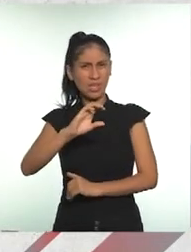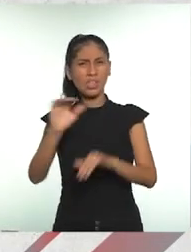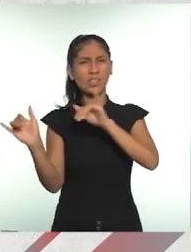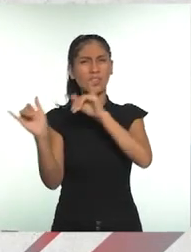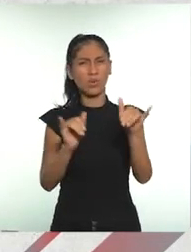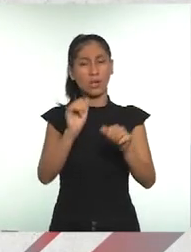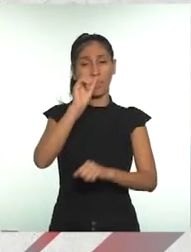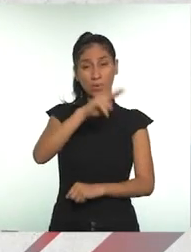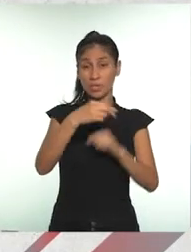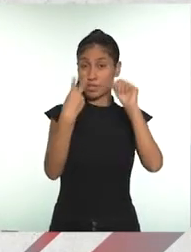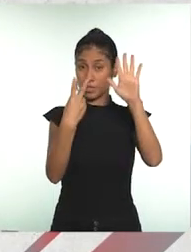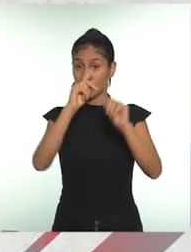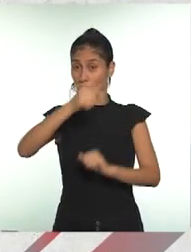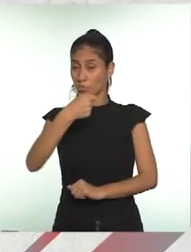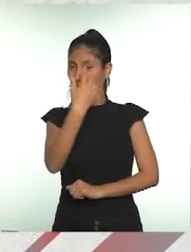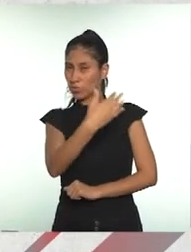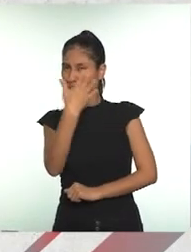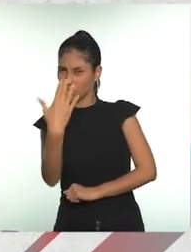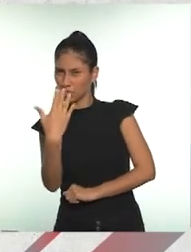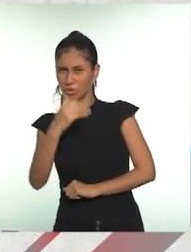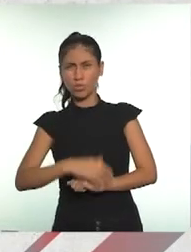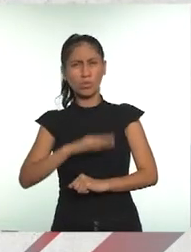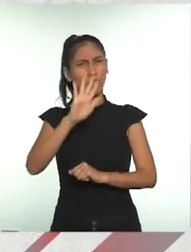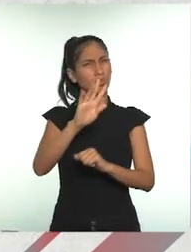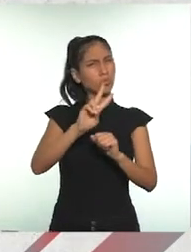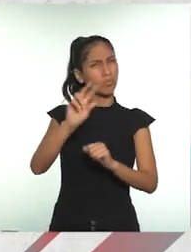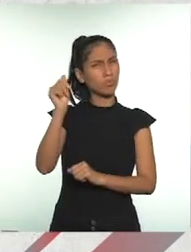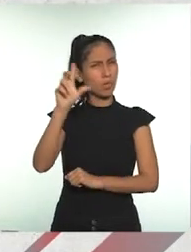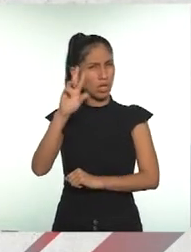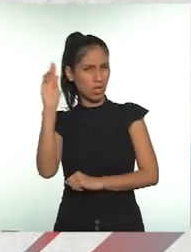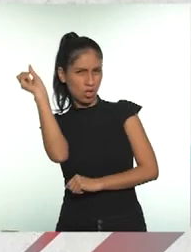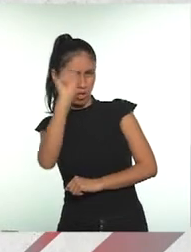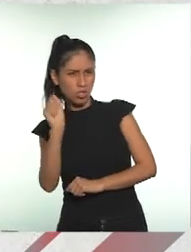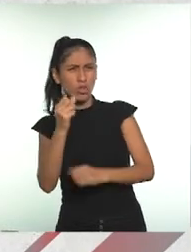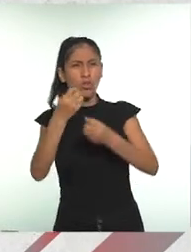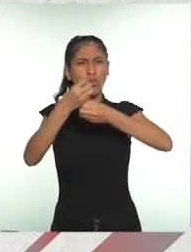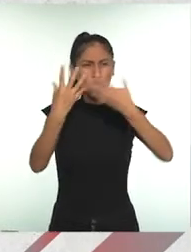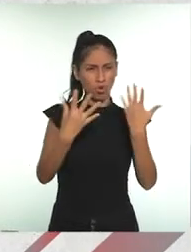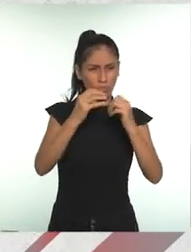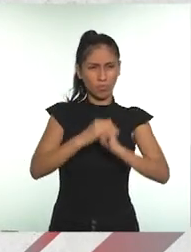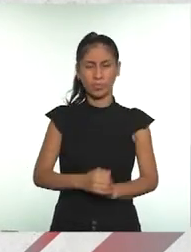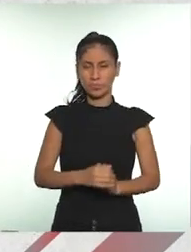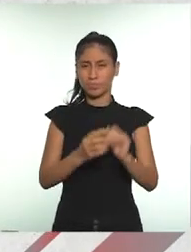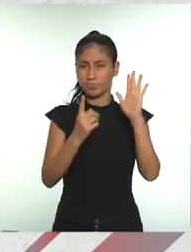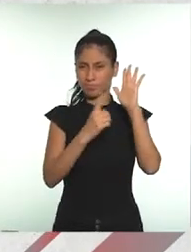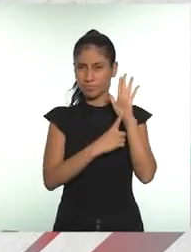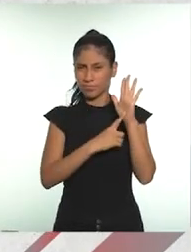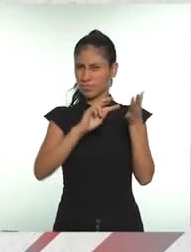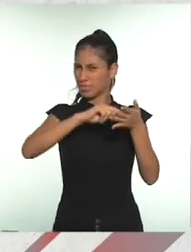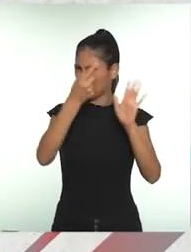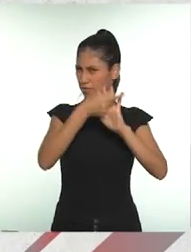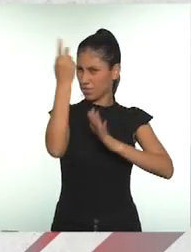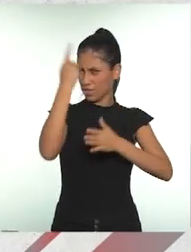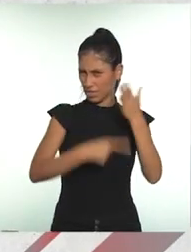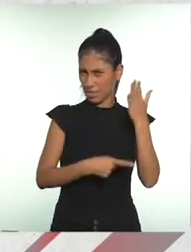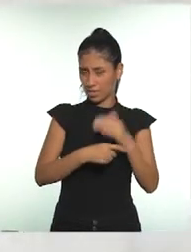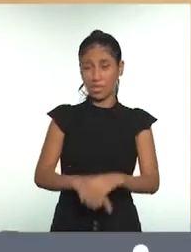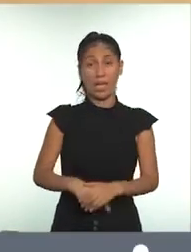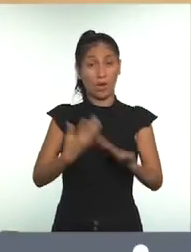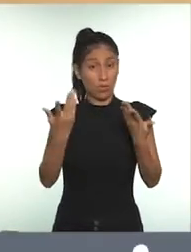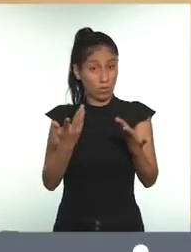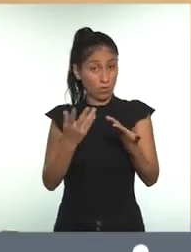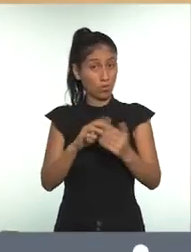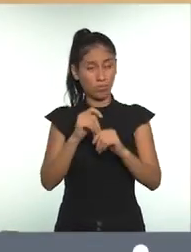es 27,55. ¿Y cómo interpretamos estos valores de 23,18 y 27,55? ¿Qué significan?